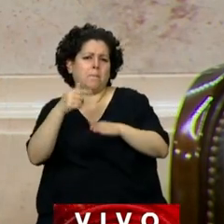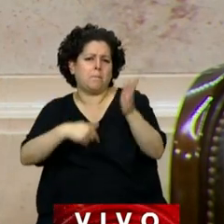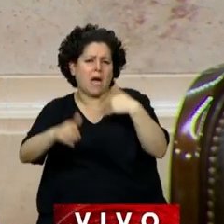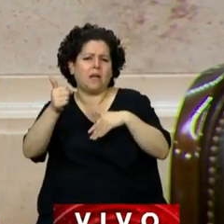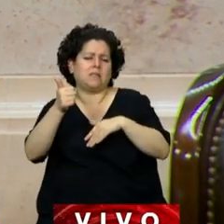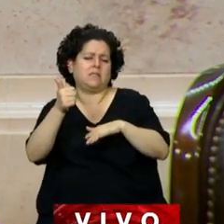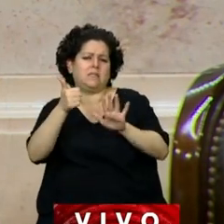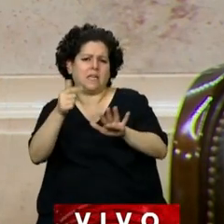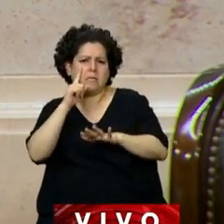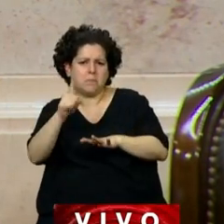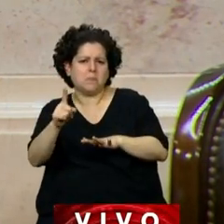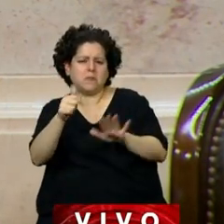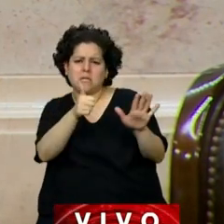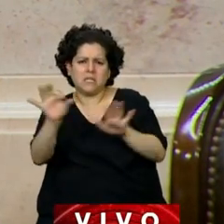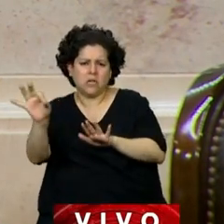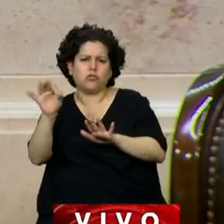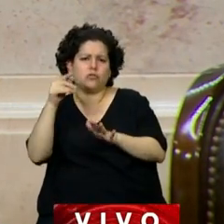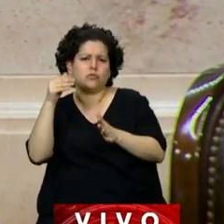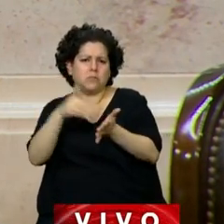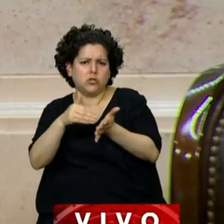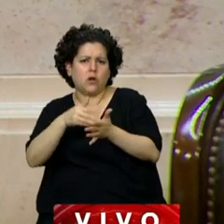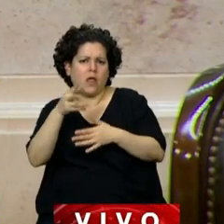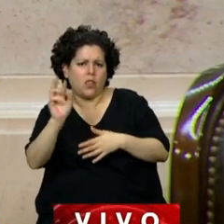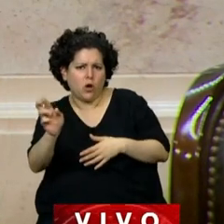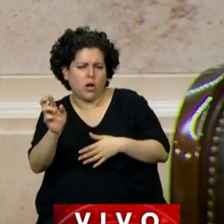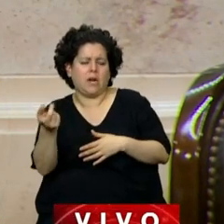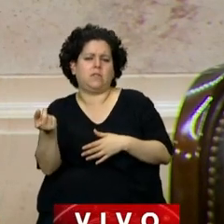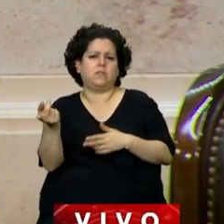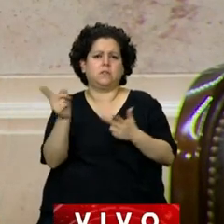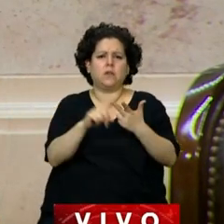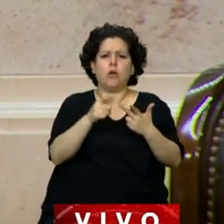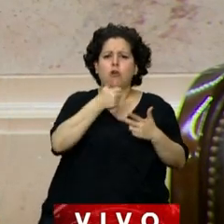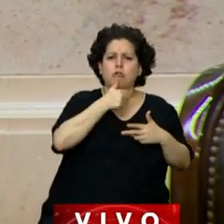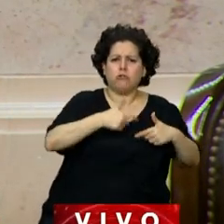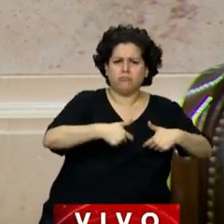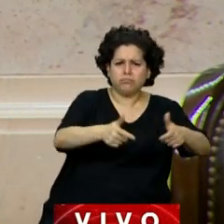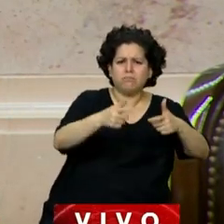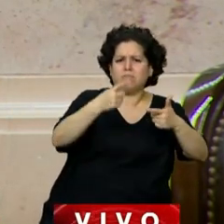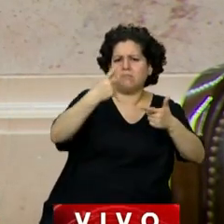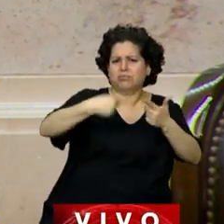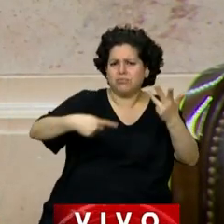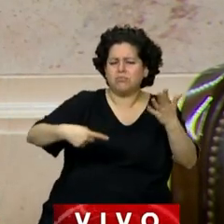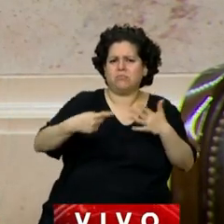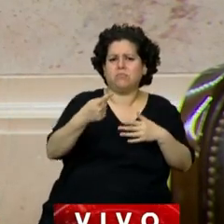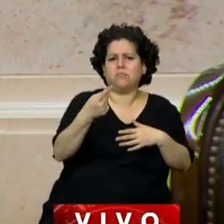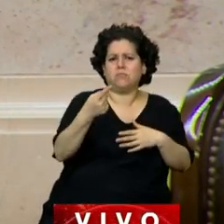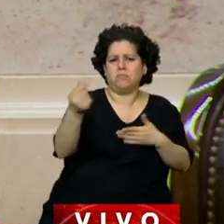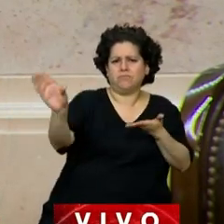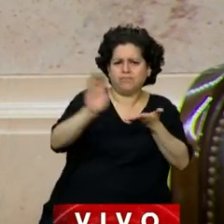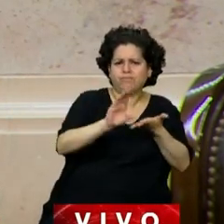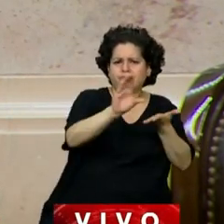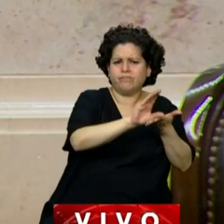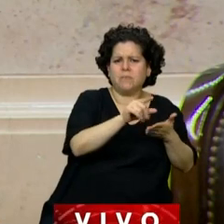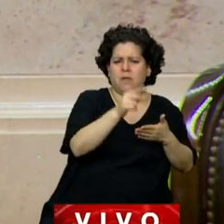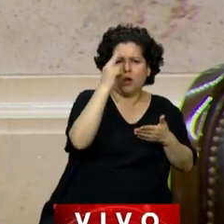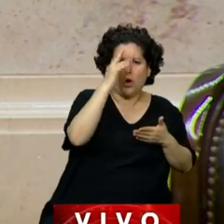millones. Infraestructura para el saneamiento, agua y cloacas por más de 900 millones. También en